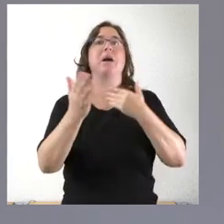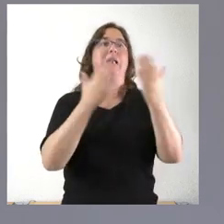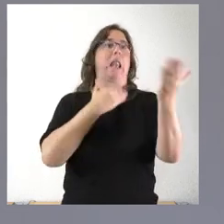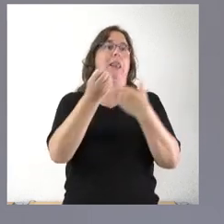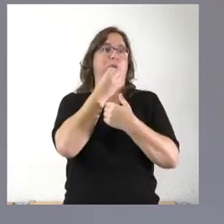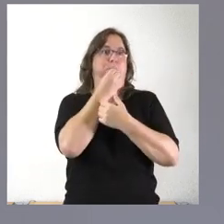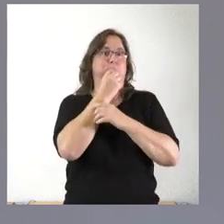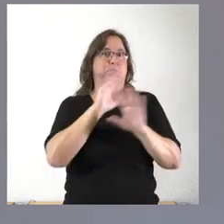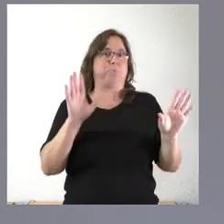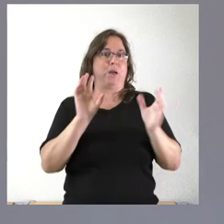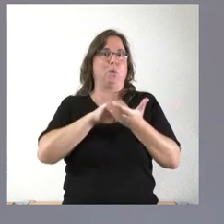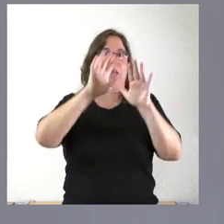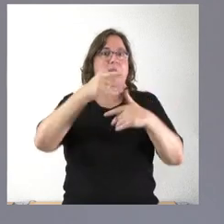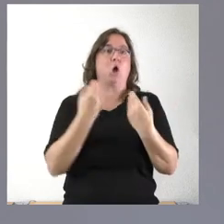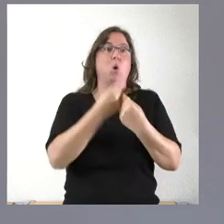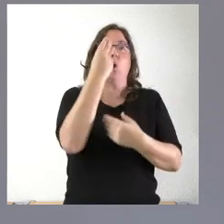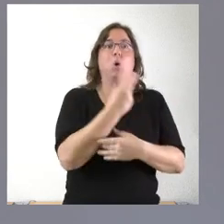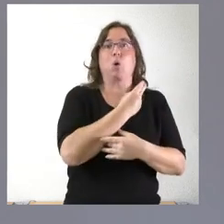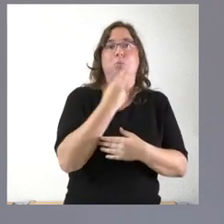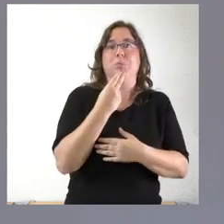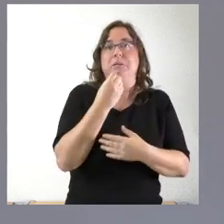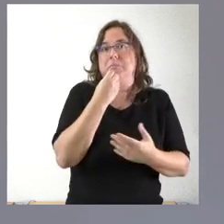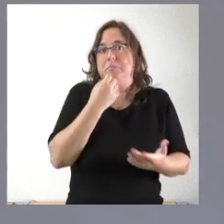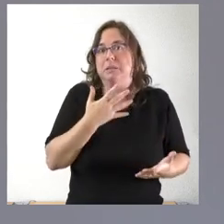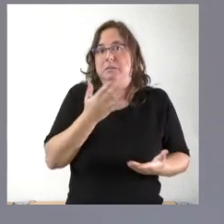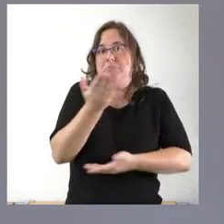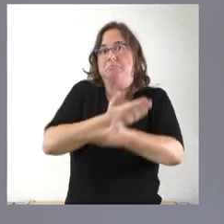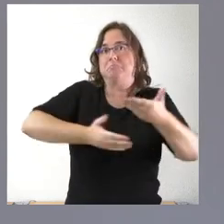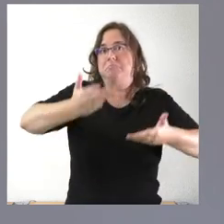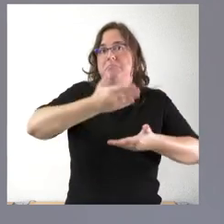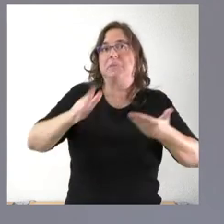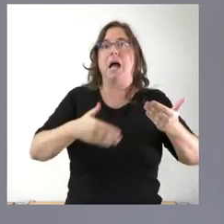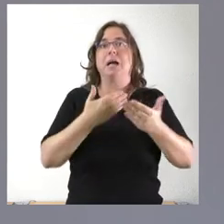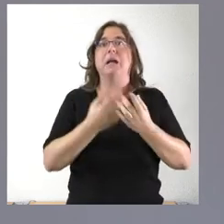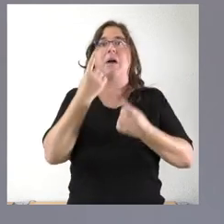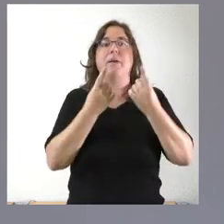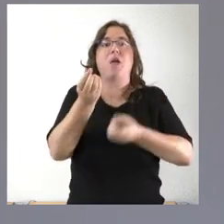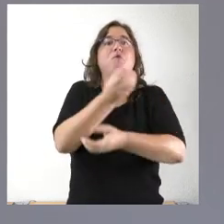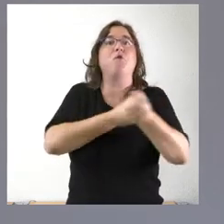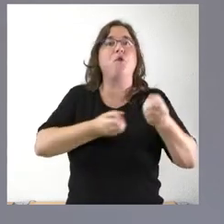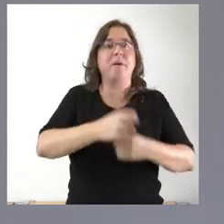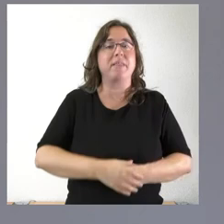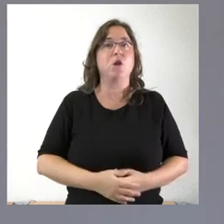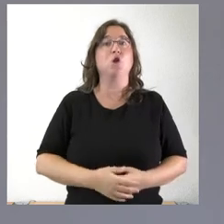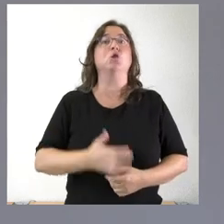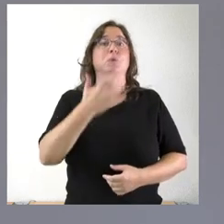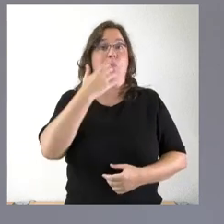partido político de Castilla y León con Compromís, ¿no? Que creo que intercambian a veces información. Yo creo que todo lo que